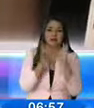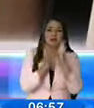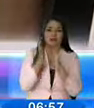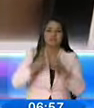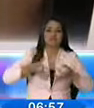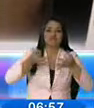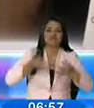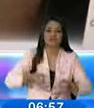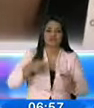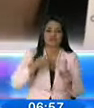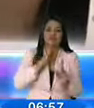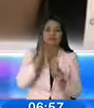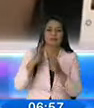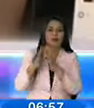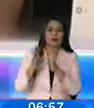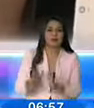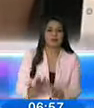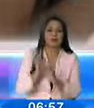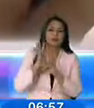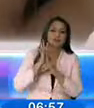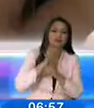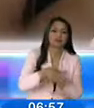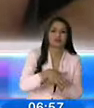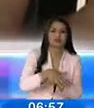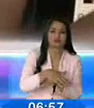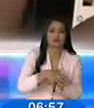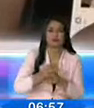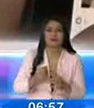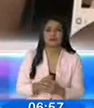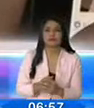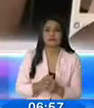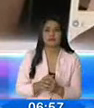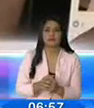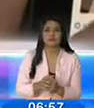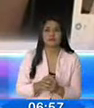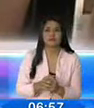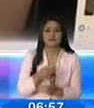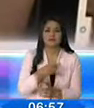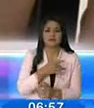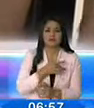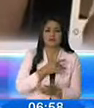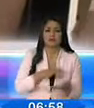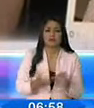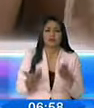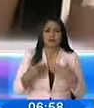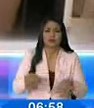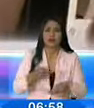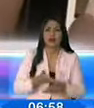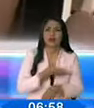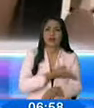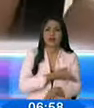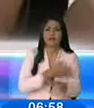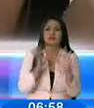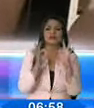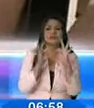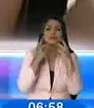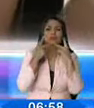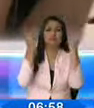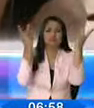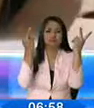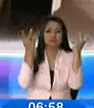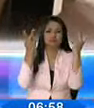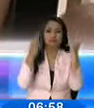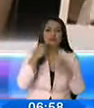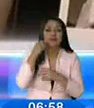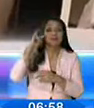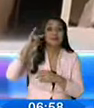que ella era acosada por sus compañeros de clases. Ya se veía muerta. Me había publicado una